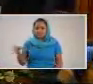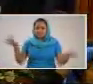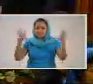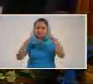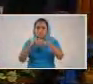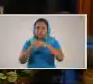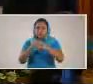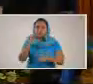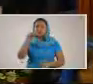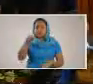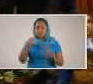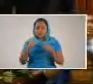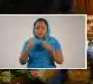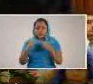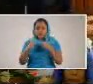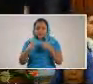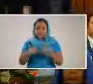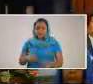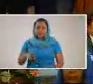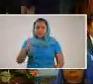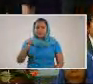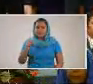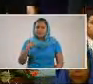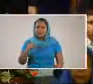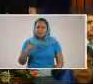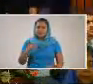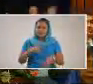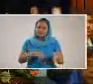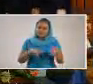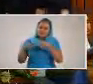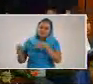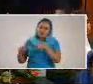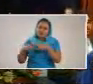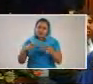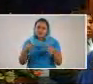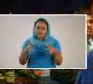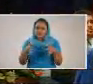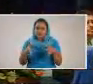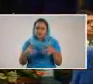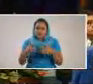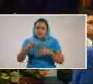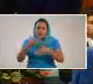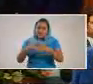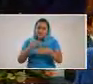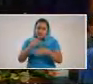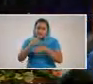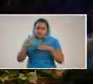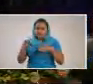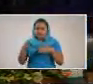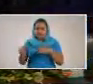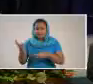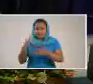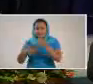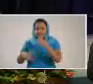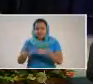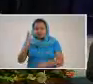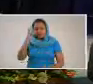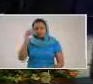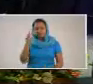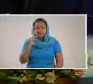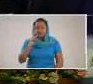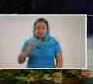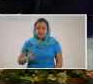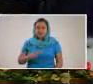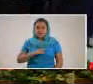haga. No motivado por el miedo ante las cosas que vienen, porque ciertamente son